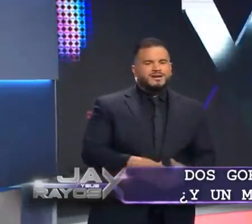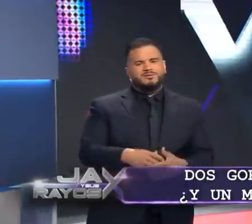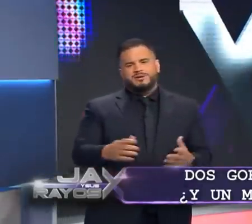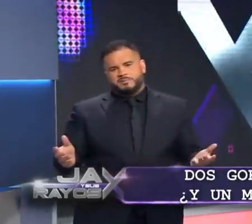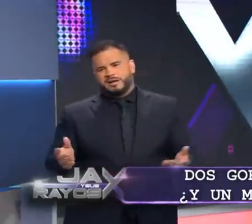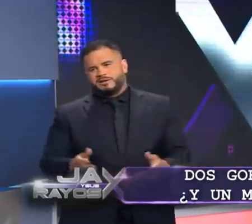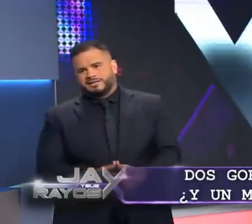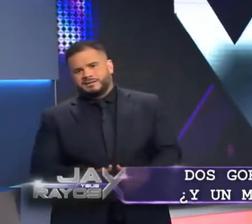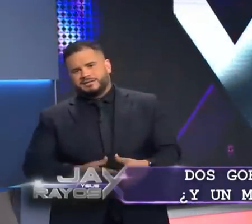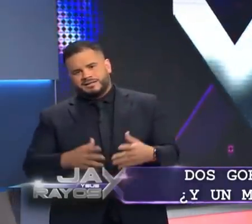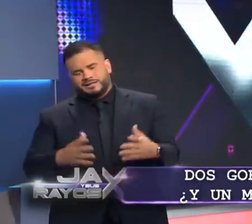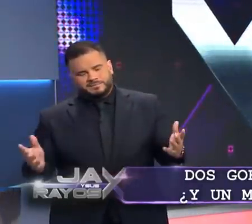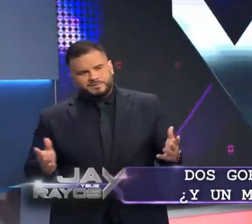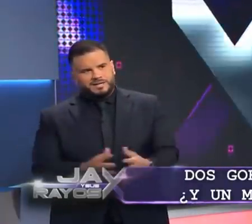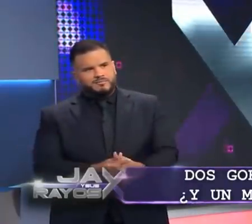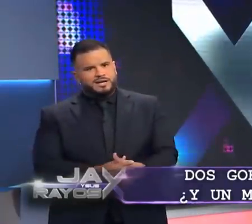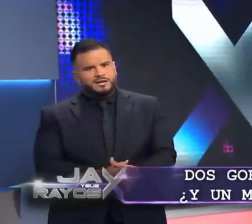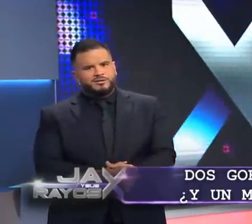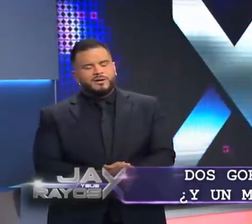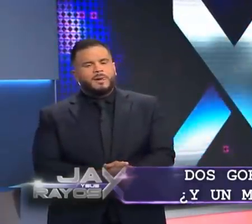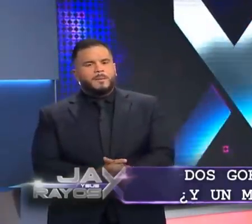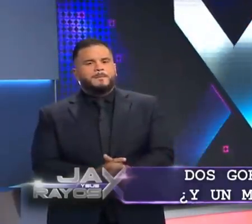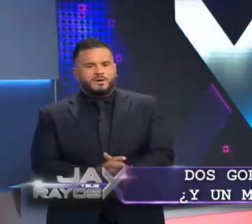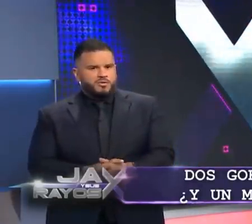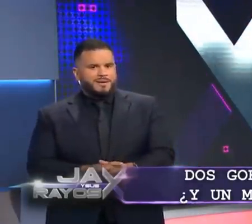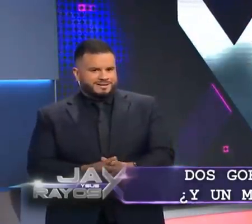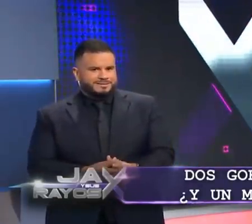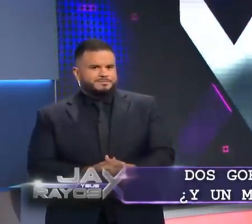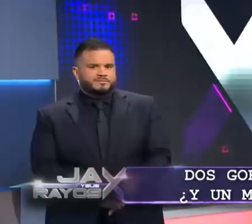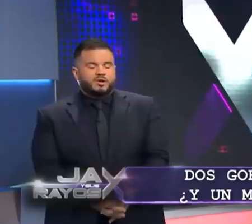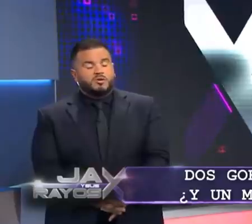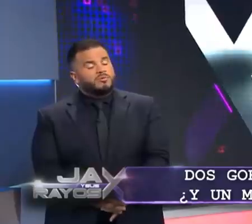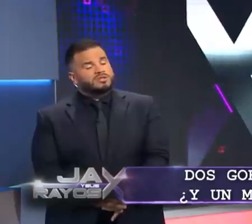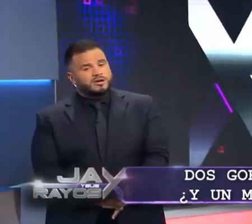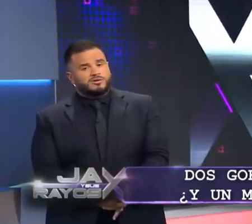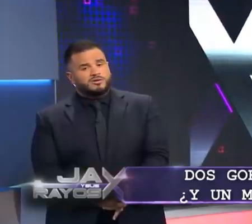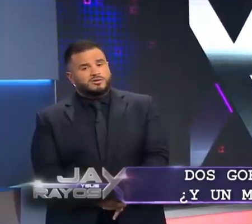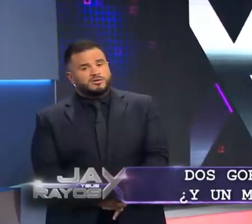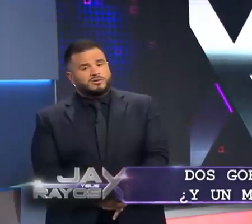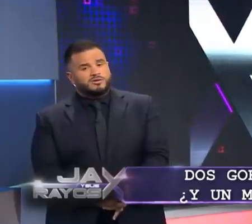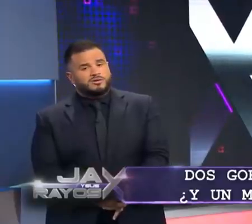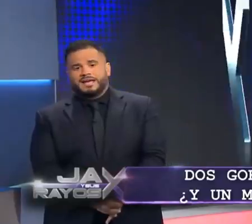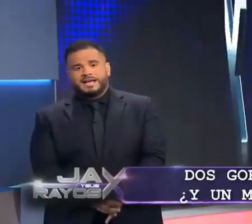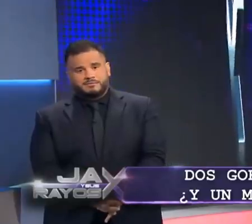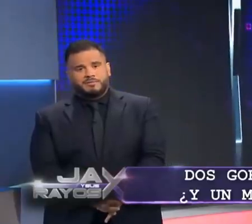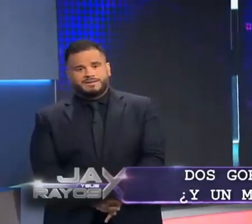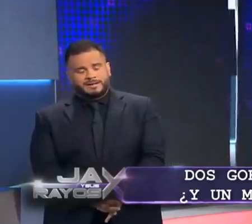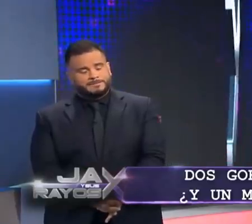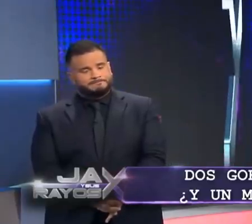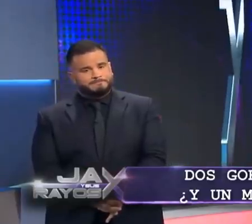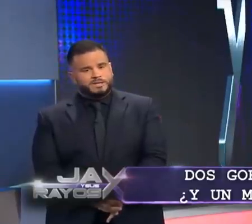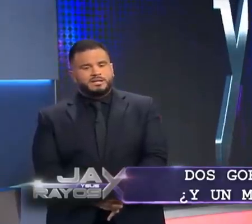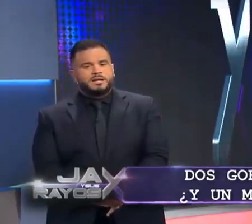que no íbamos a incluir porque honestamente era muy largo, pero hubo más. Hubo muchas cosas.